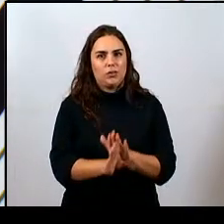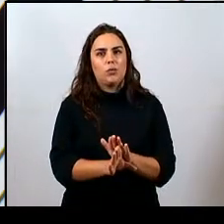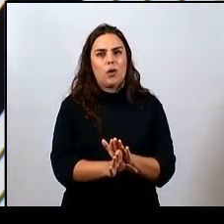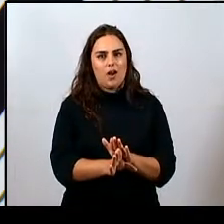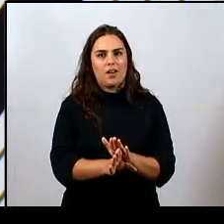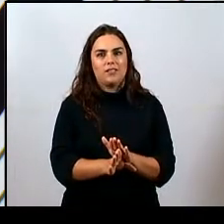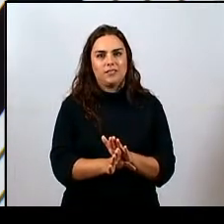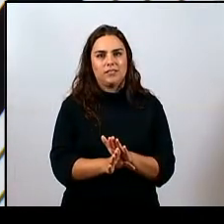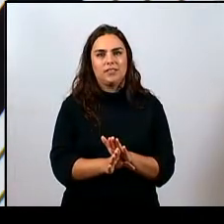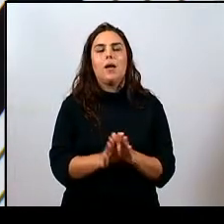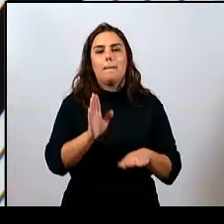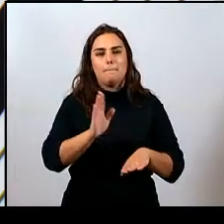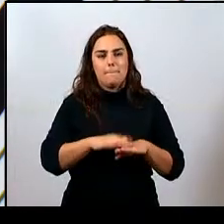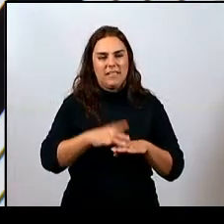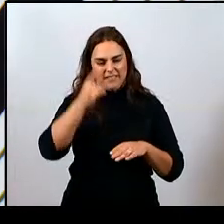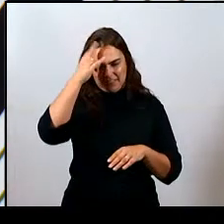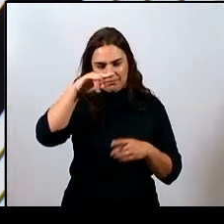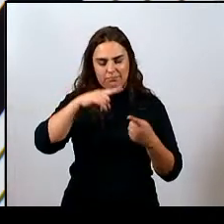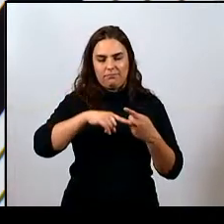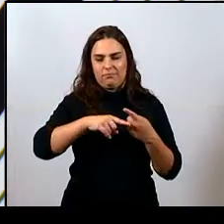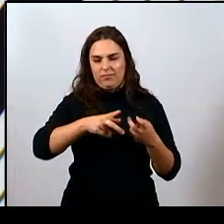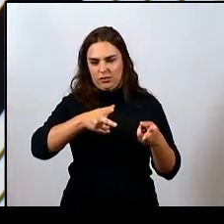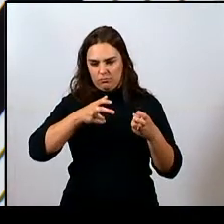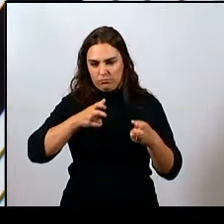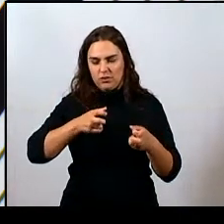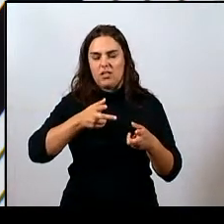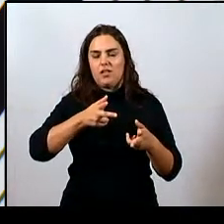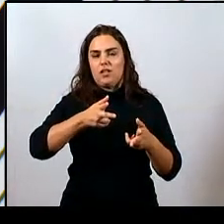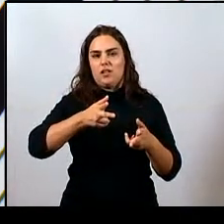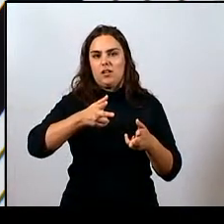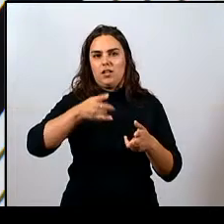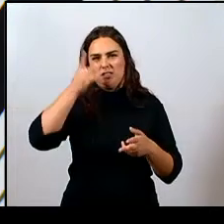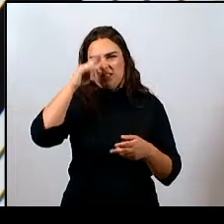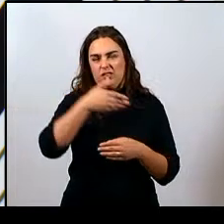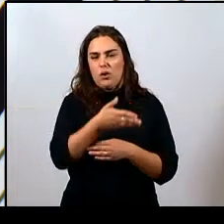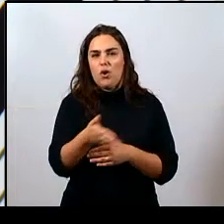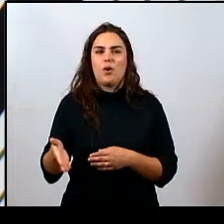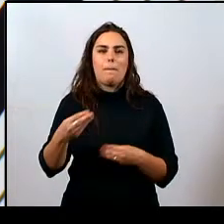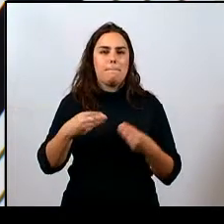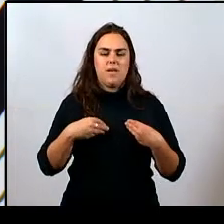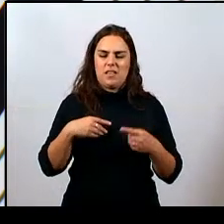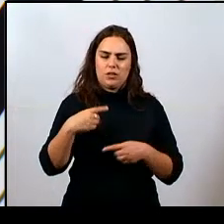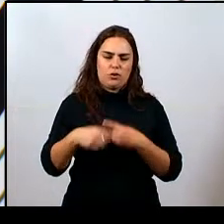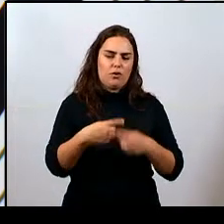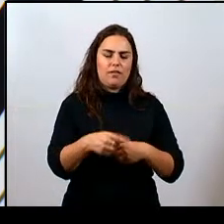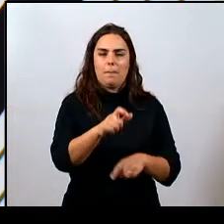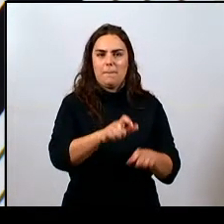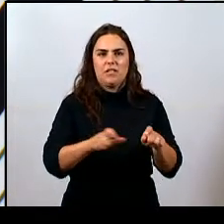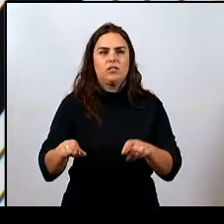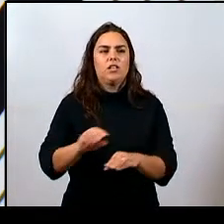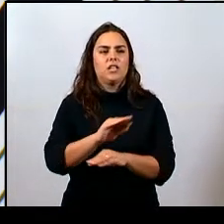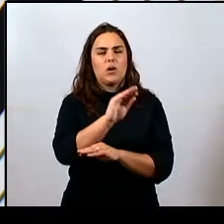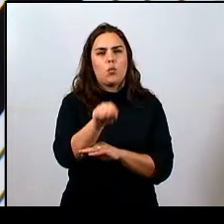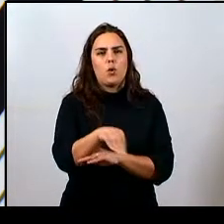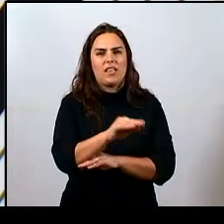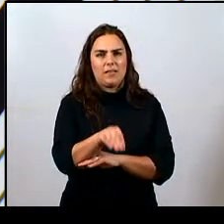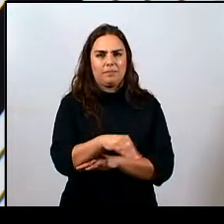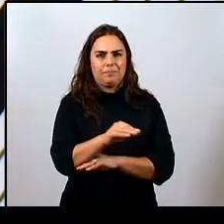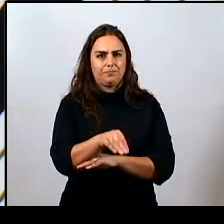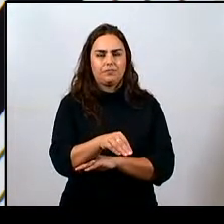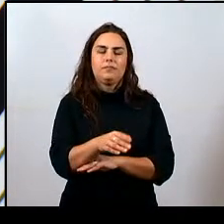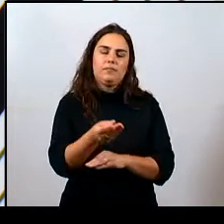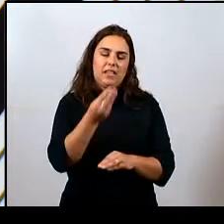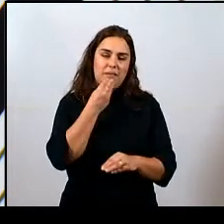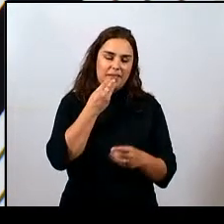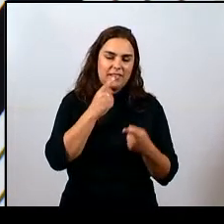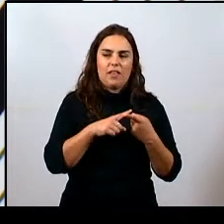ambajes por la tauromaquia, por el toro de lidia, por la caza, por la vida cotidiana de las gentes que cuidan de nuestra